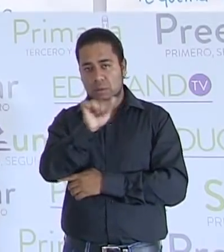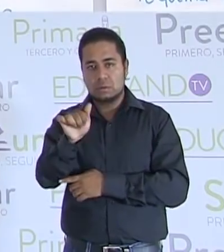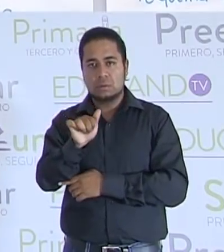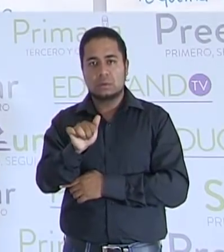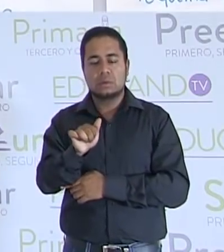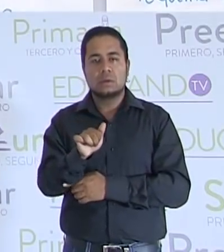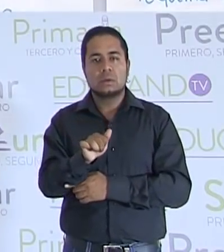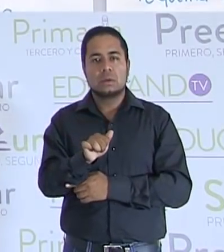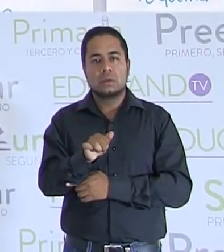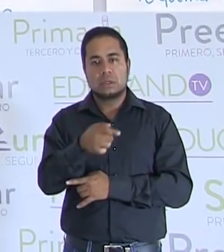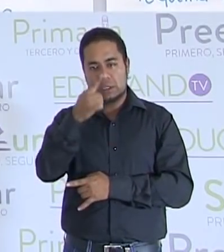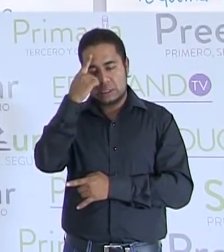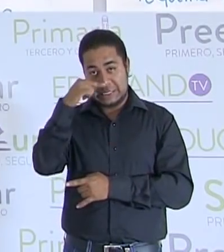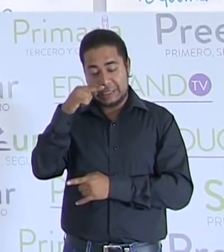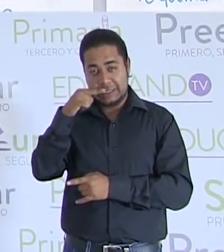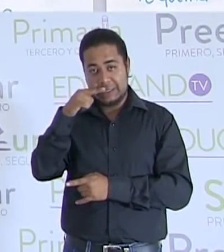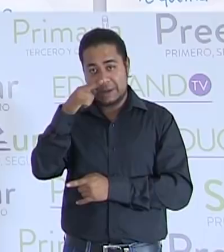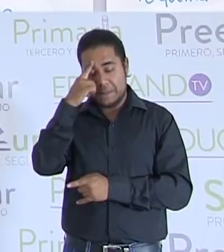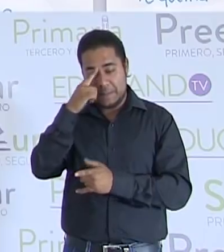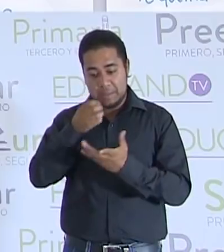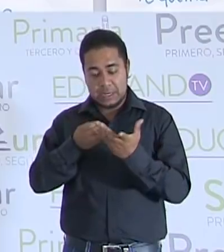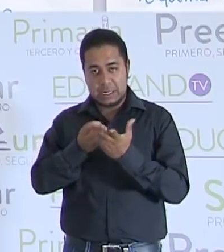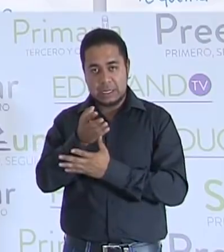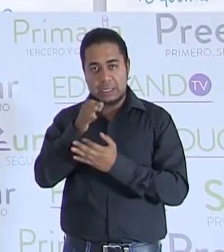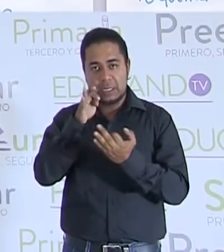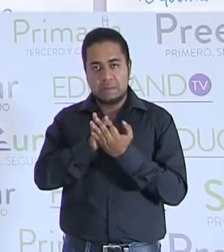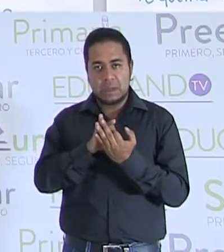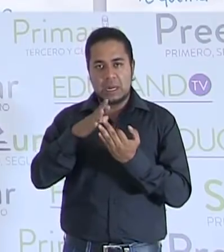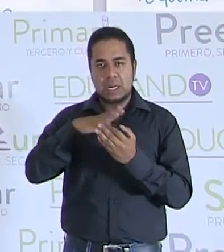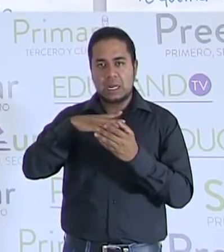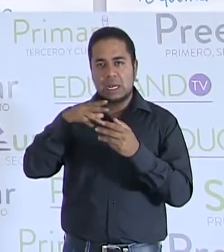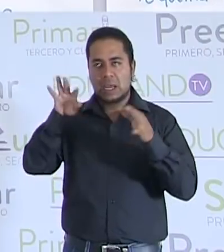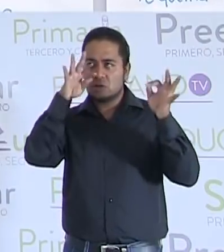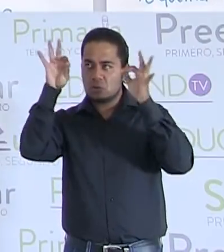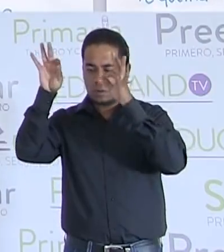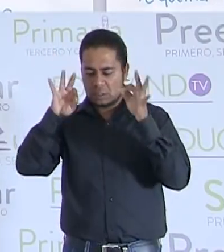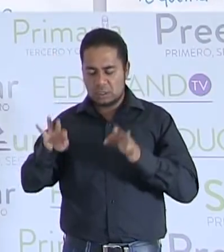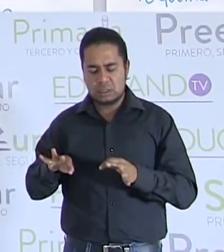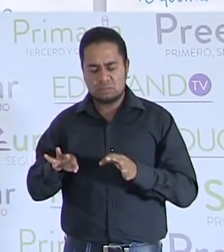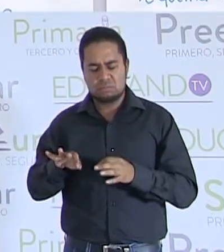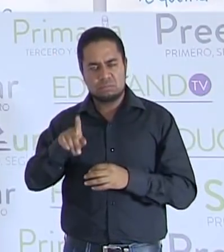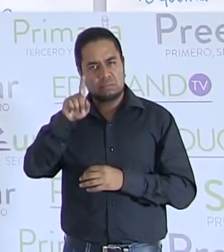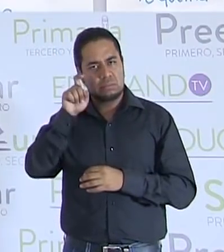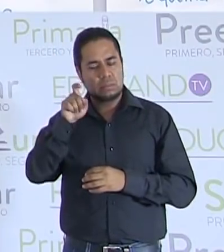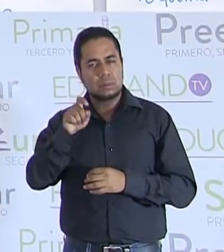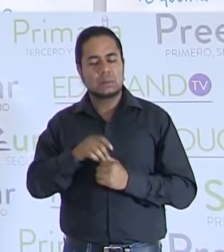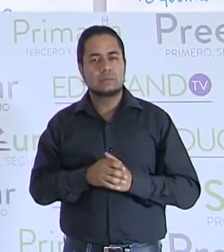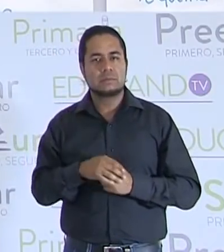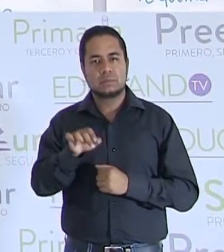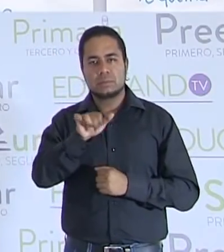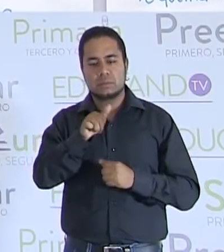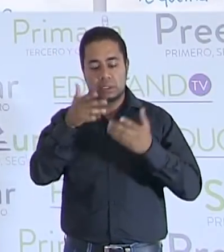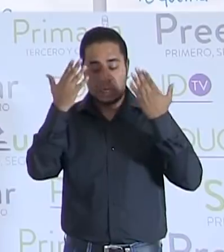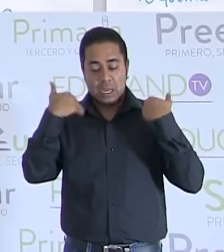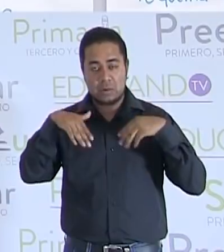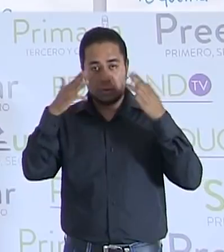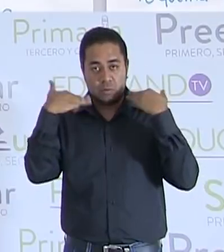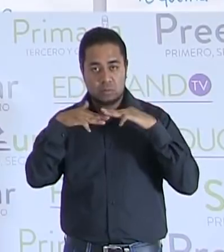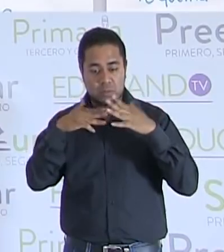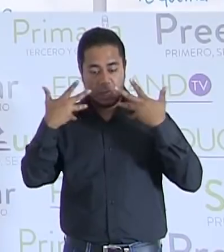que nace para tamal, del cielo le caen las hojas. El hábito no hace al